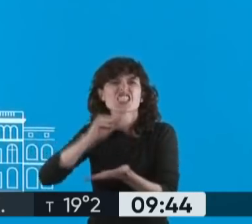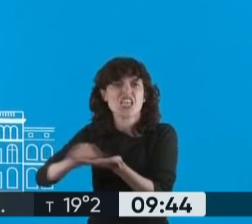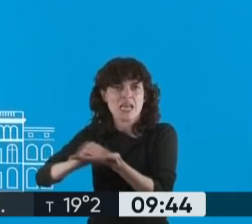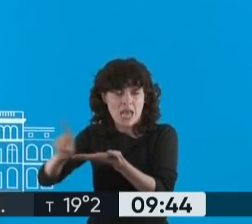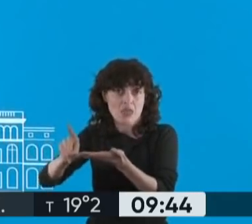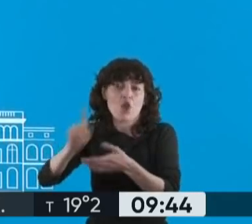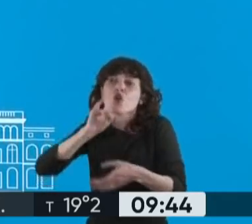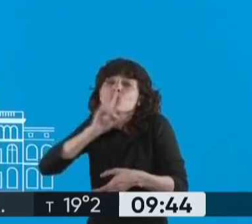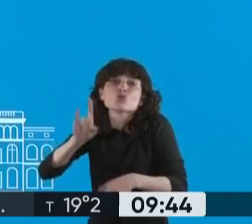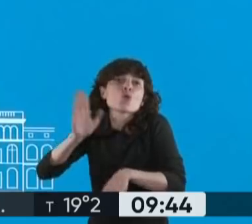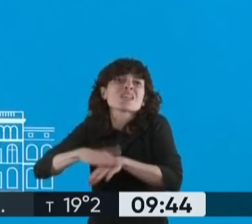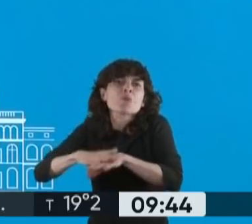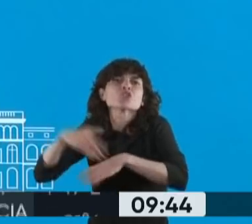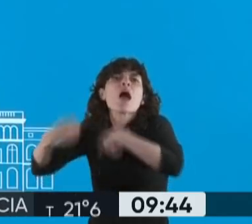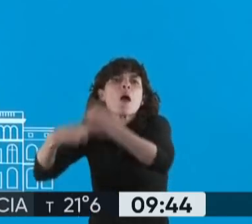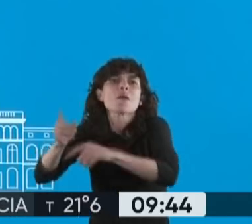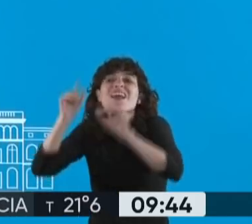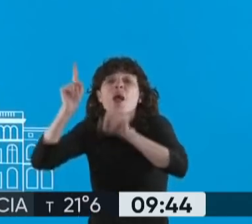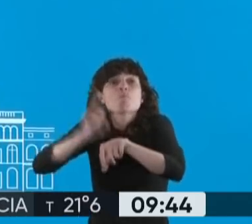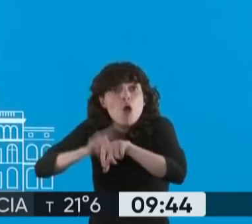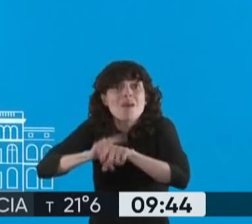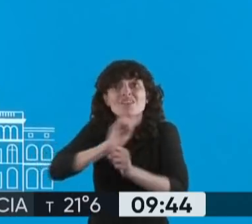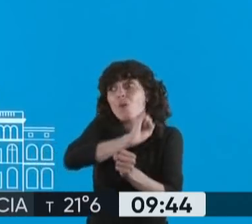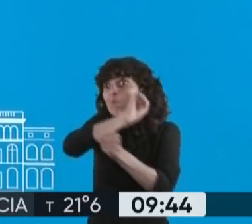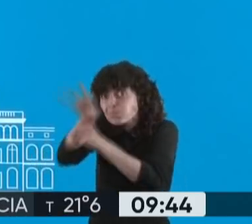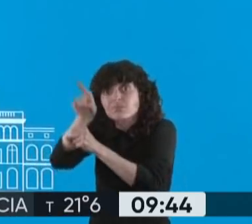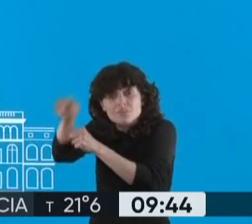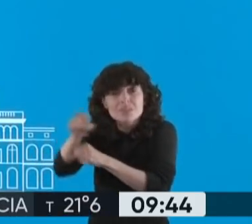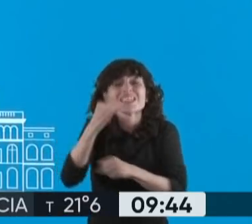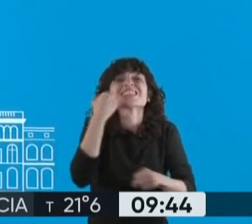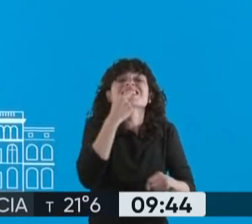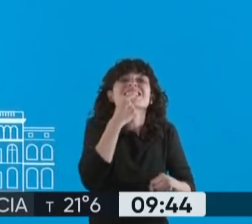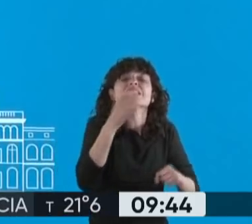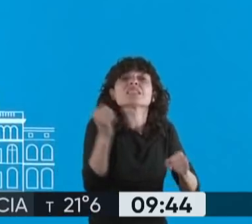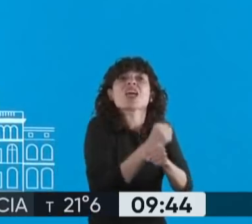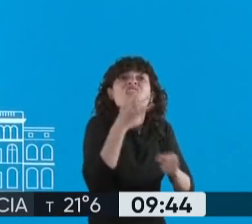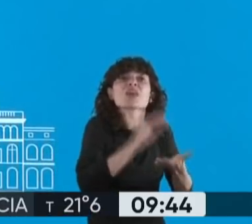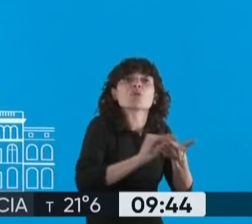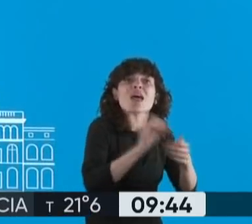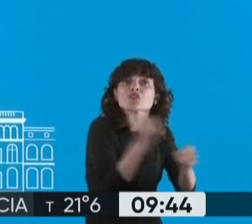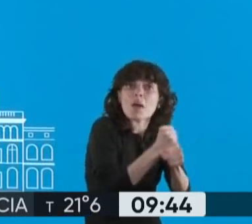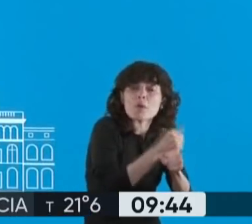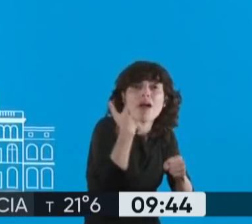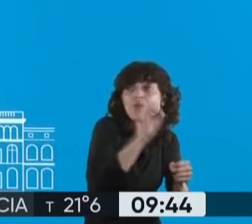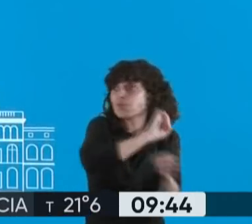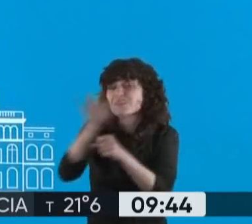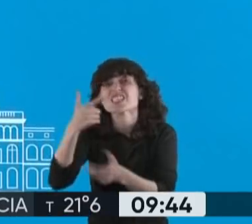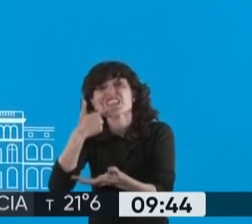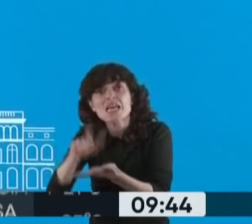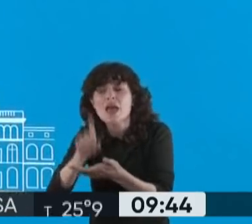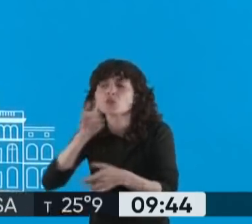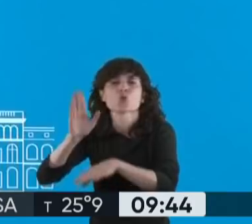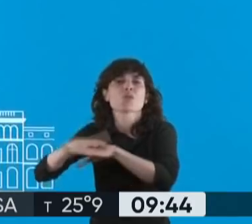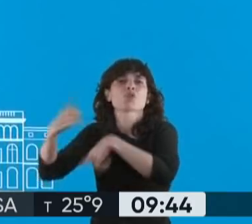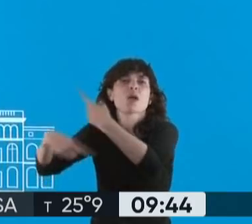que llegue, ojalá, la ley con media sanción de diputados al Senado. En este momento, esa búsqueda de consenso estuvo